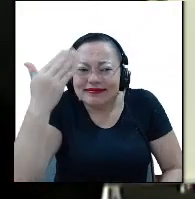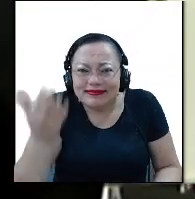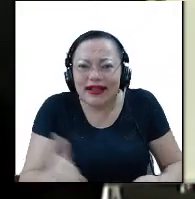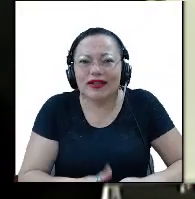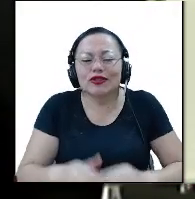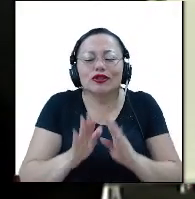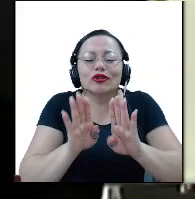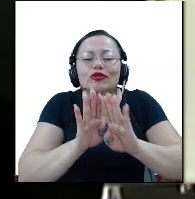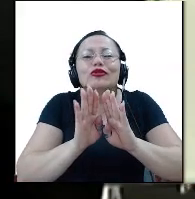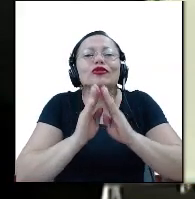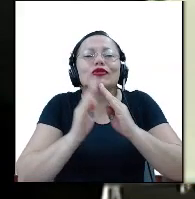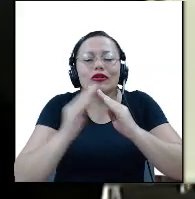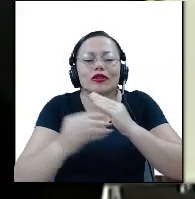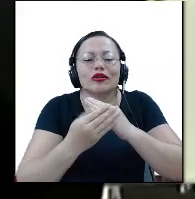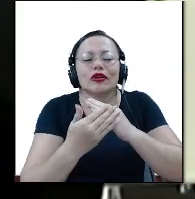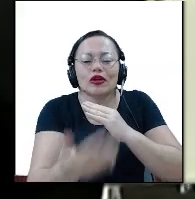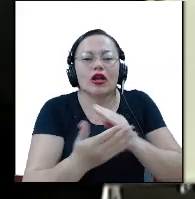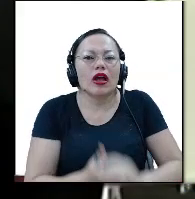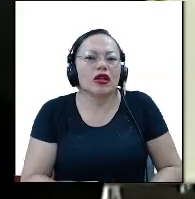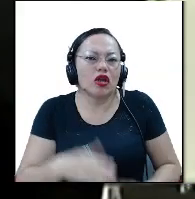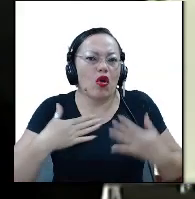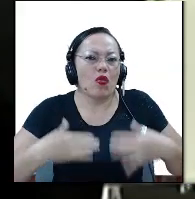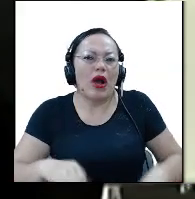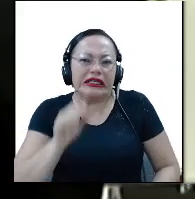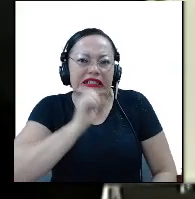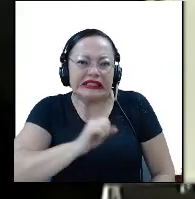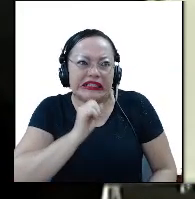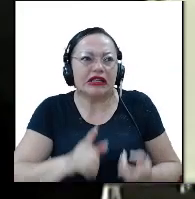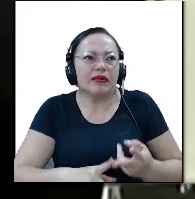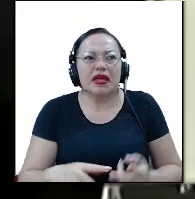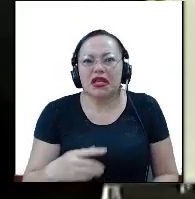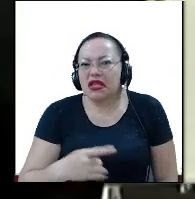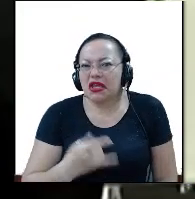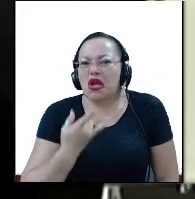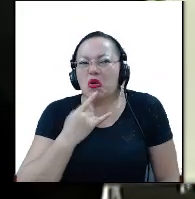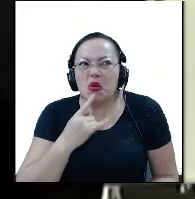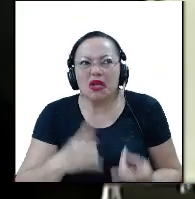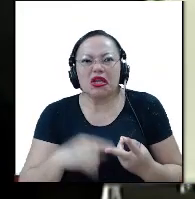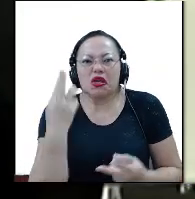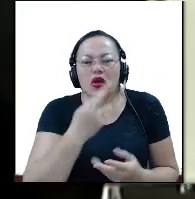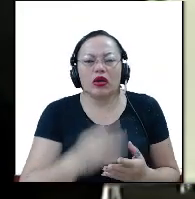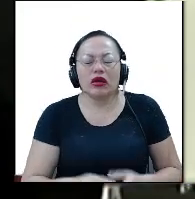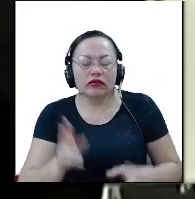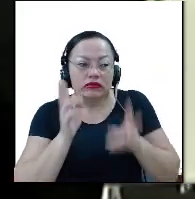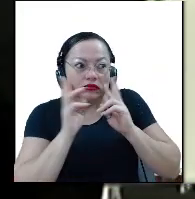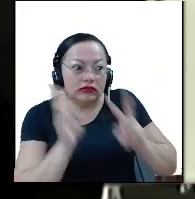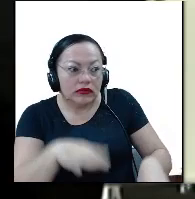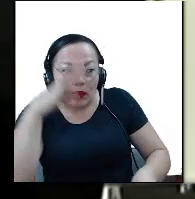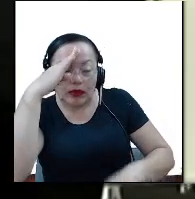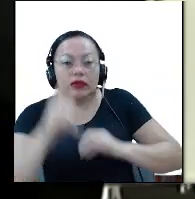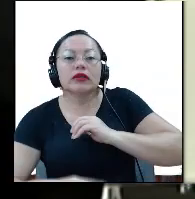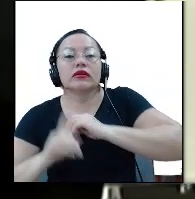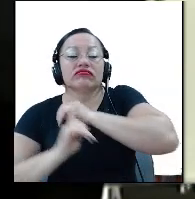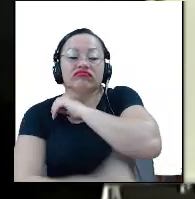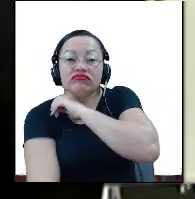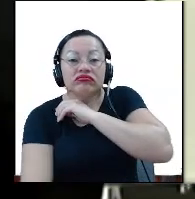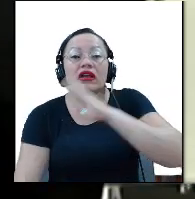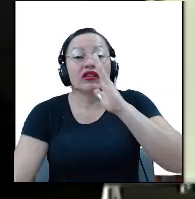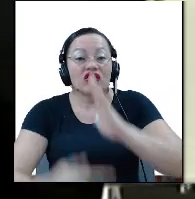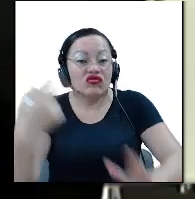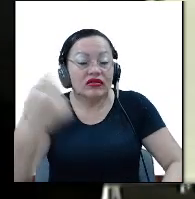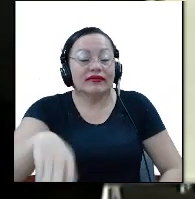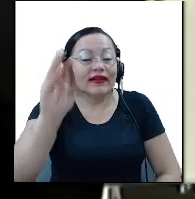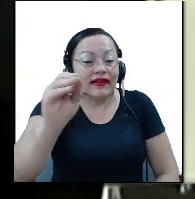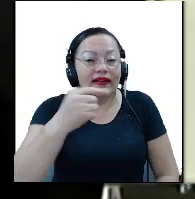andén con botella de algún licor, de una vez tiene sanción. Entonces, prohíbas el consumo de